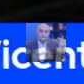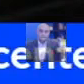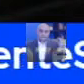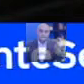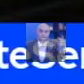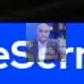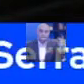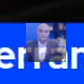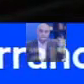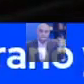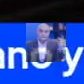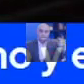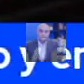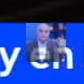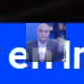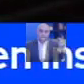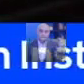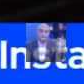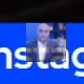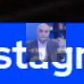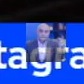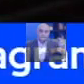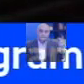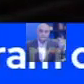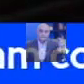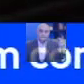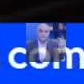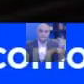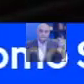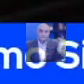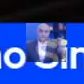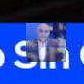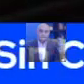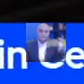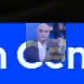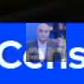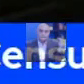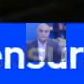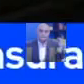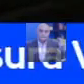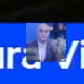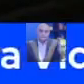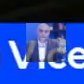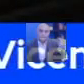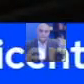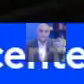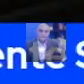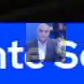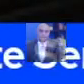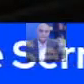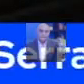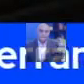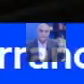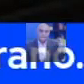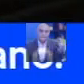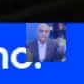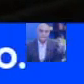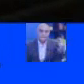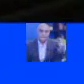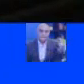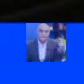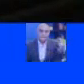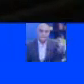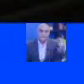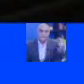tema de que hace mucha falta la mano migratoria. Ya hay mucha gente que se está quejando porque